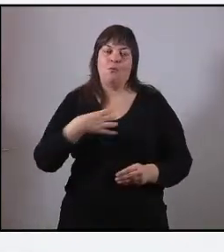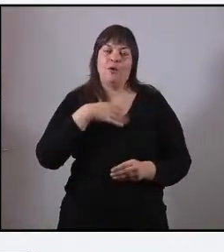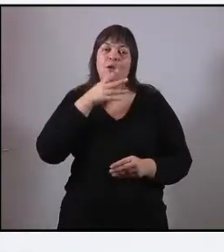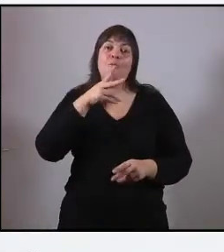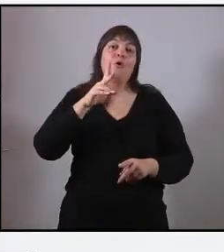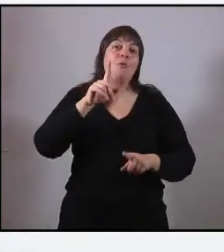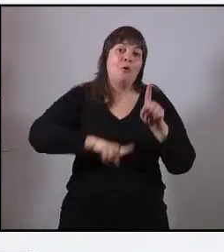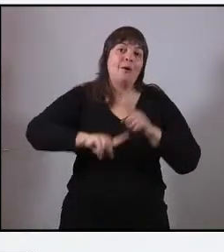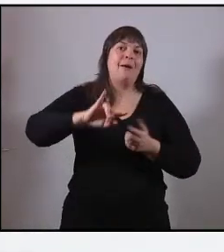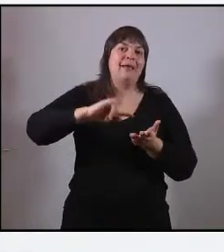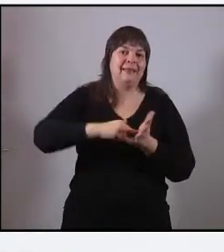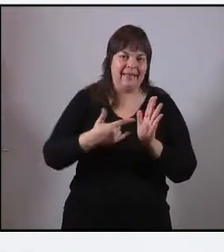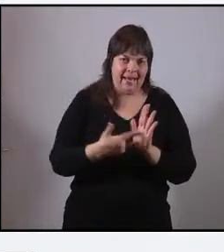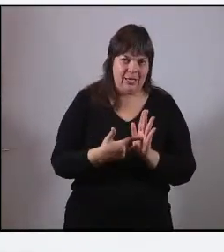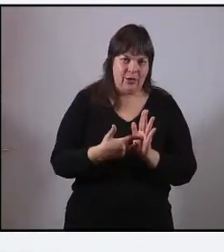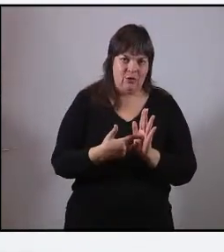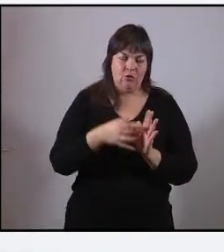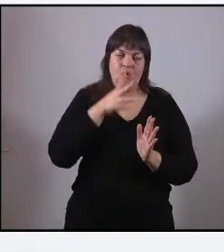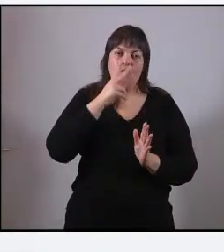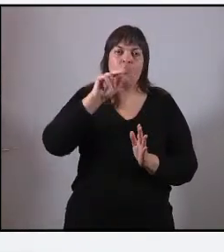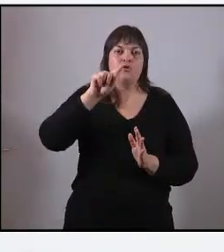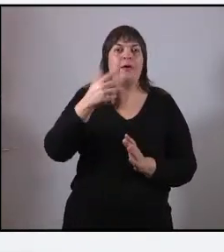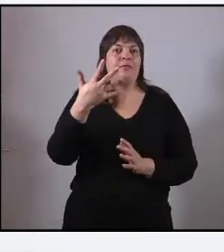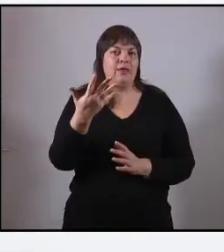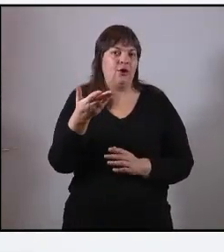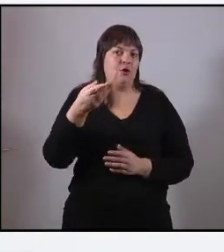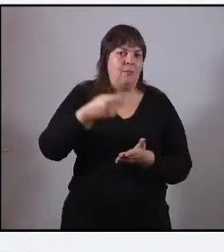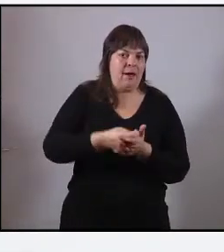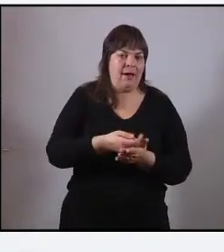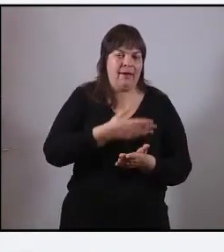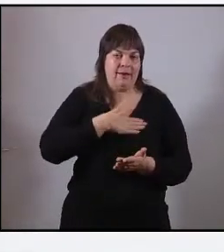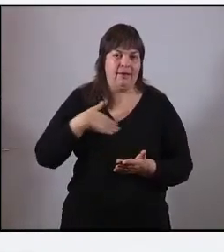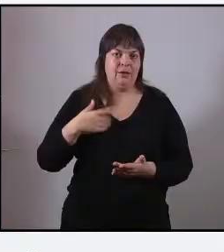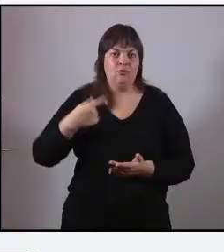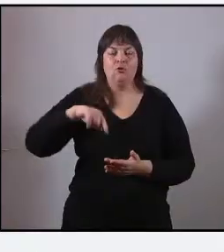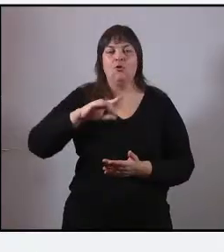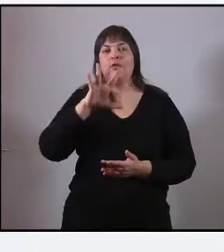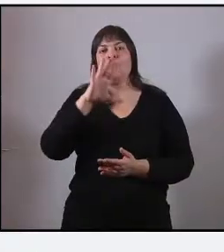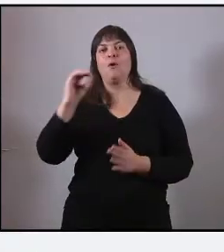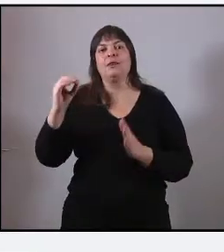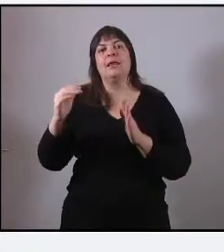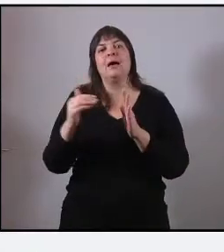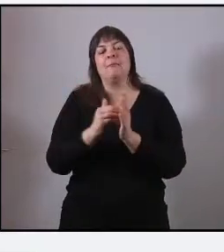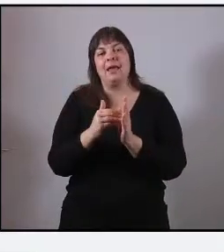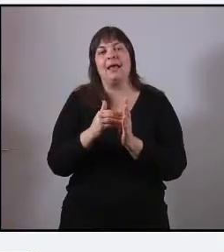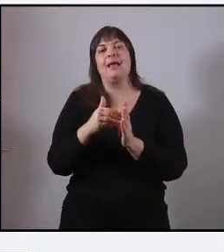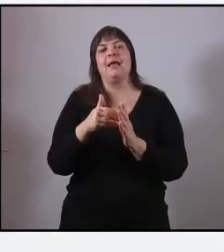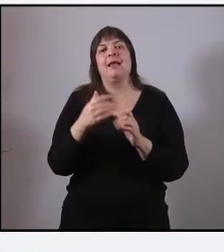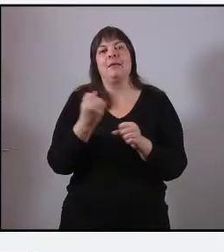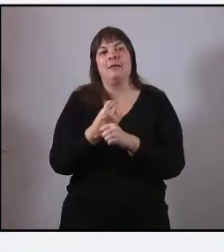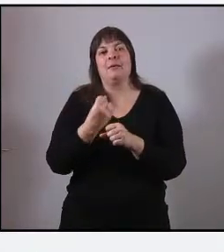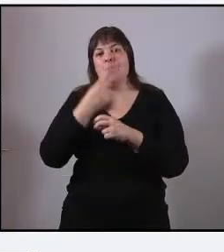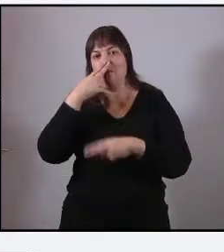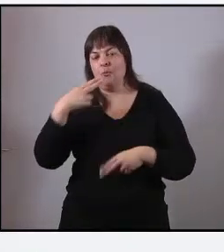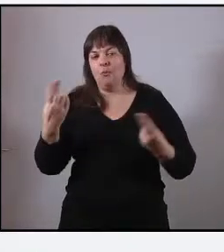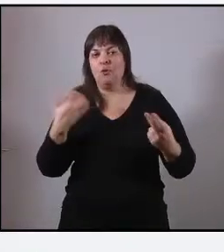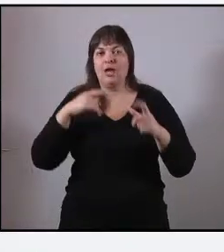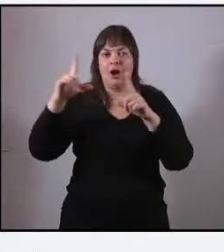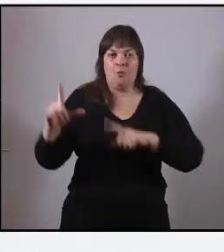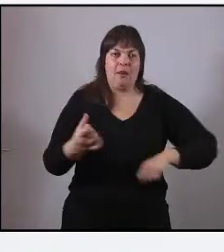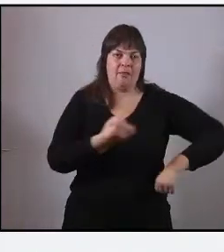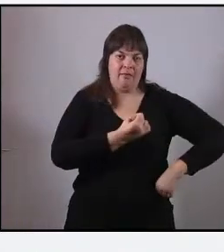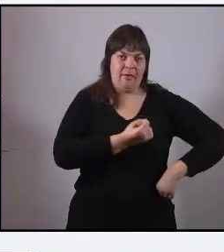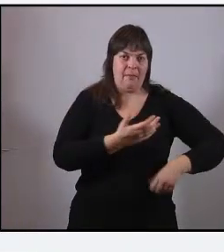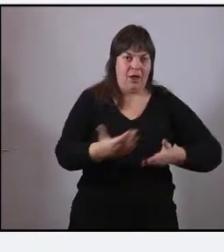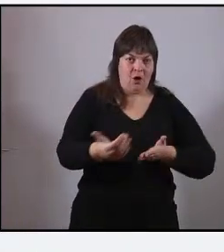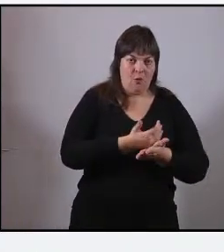nos permitiría pagar ese 2,5%. Les recuerdo que tenemos 50.000 empleados públicos que ya han cobrado la nómina de diciembre, que